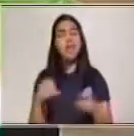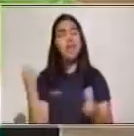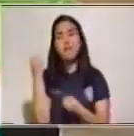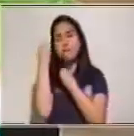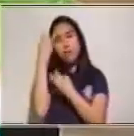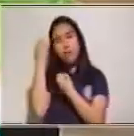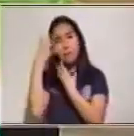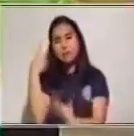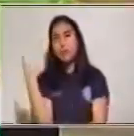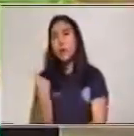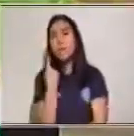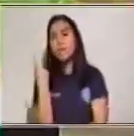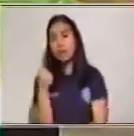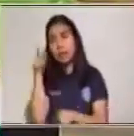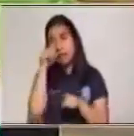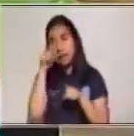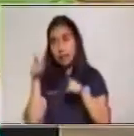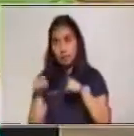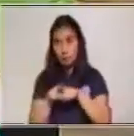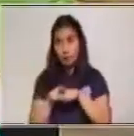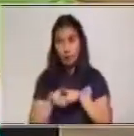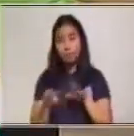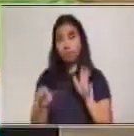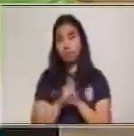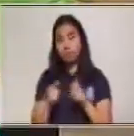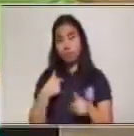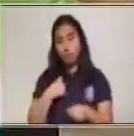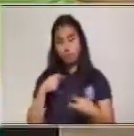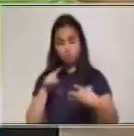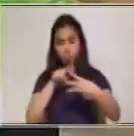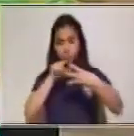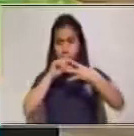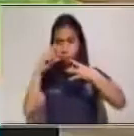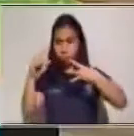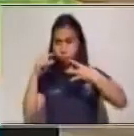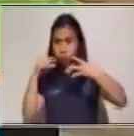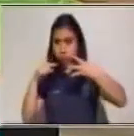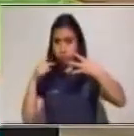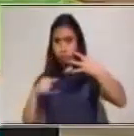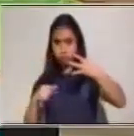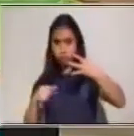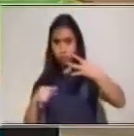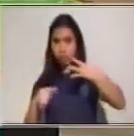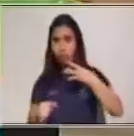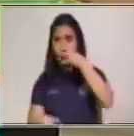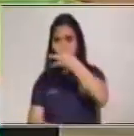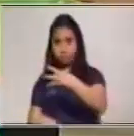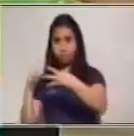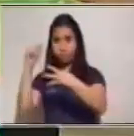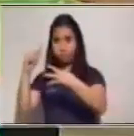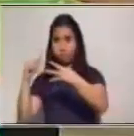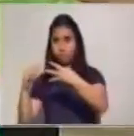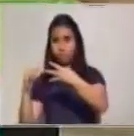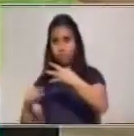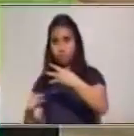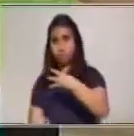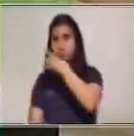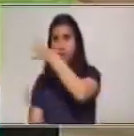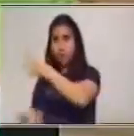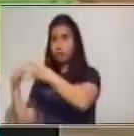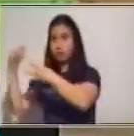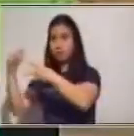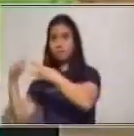colocar ejemplos, ¿sí? Podemos decir que un ejemplo